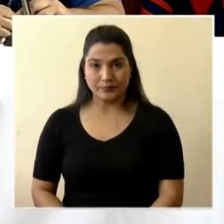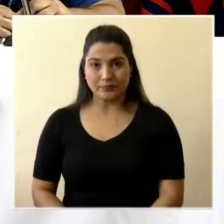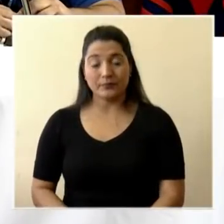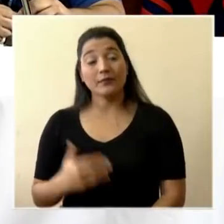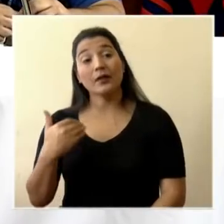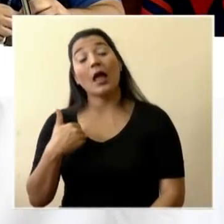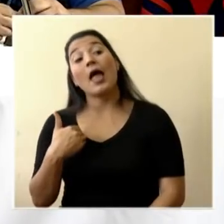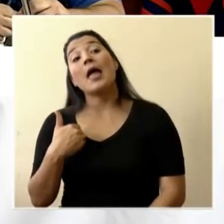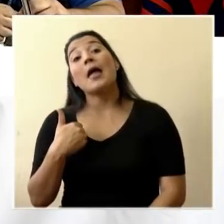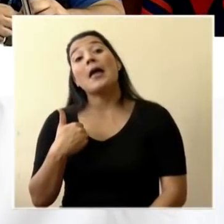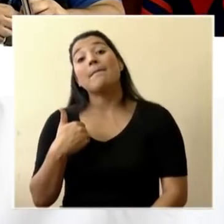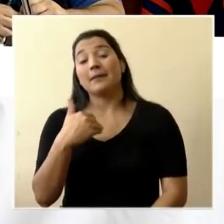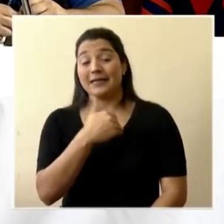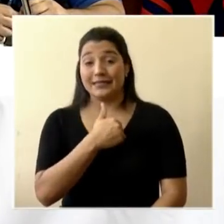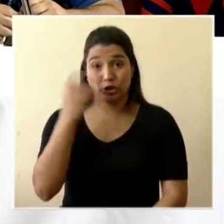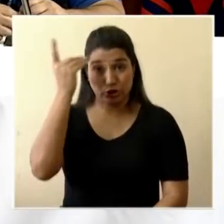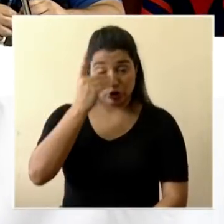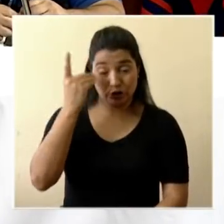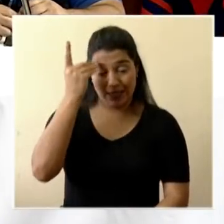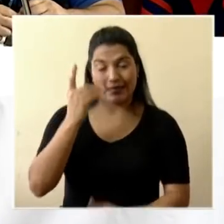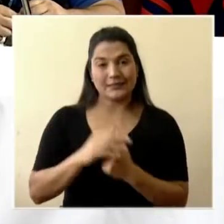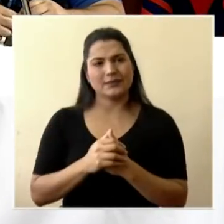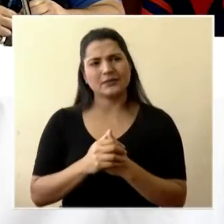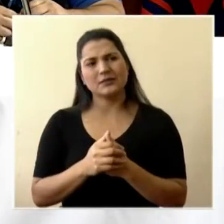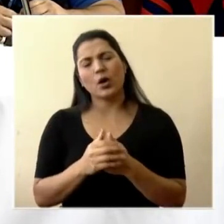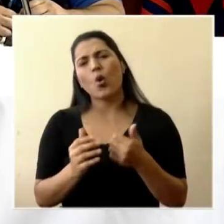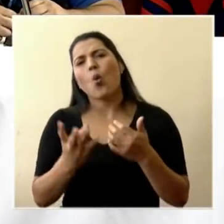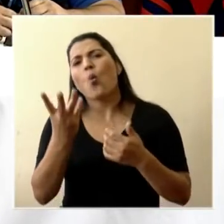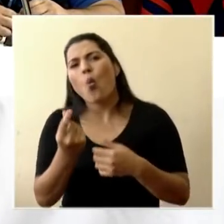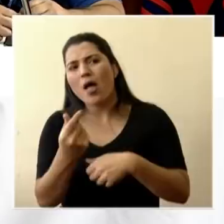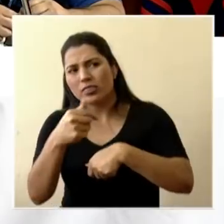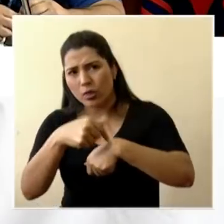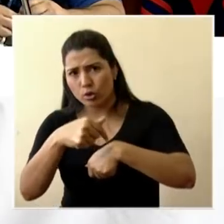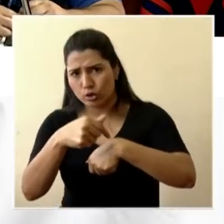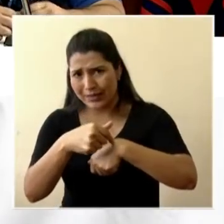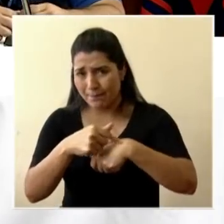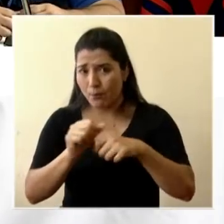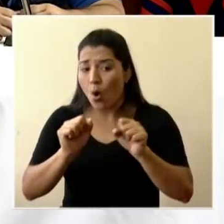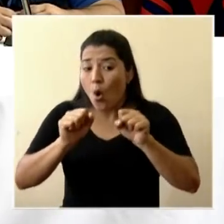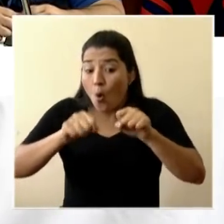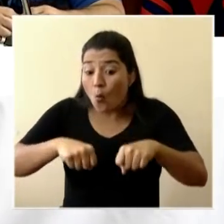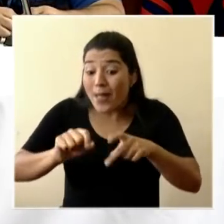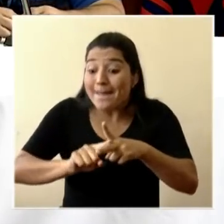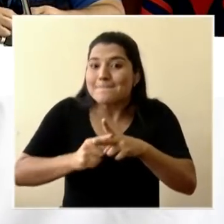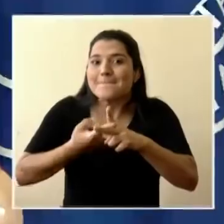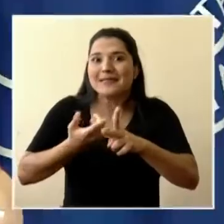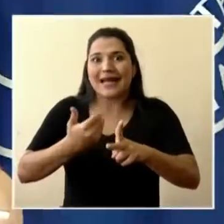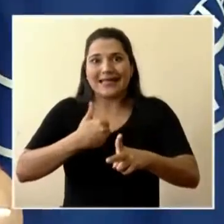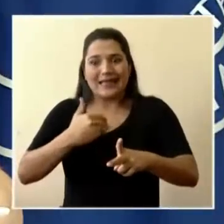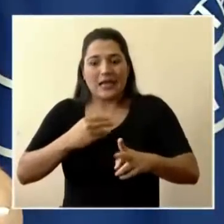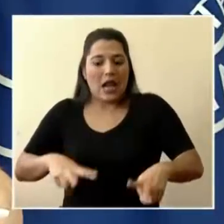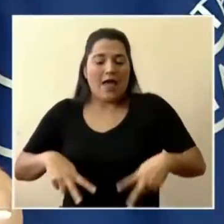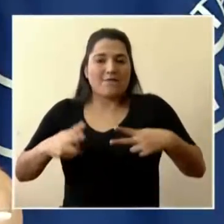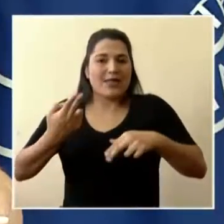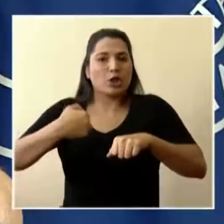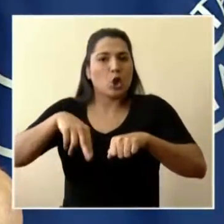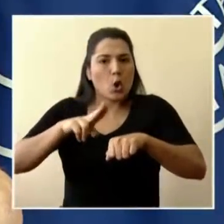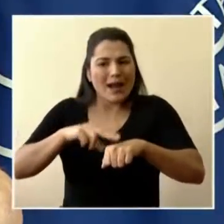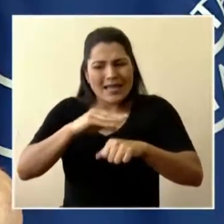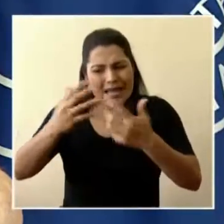Ministro Salas, Sociable Comunicaciones consulta, ¿en qué plazo se espera ir retomando algún grado de normalidad y que las empresas puedan ir reabriendo